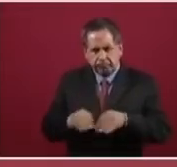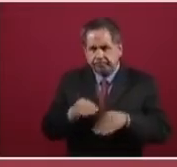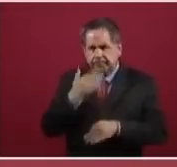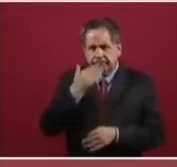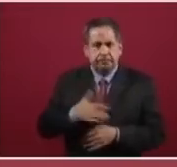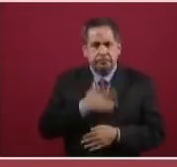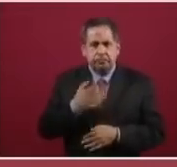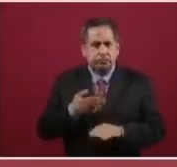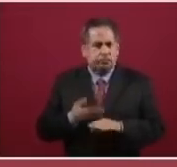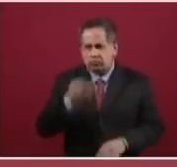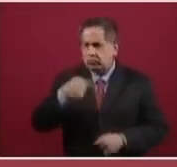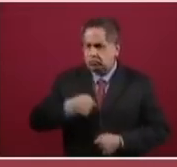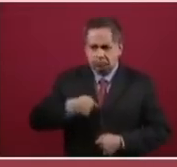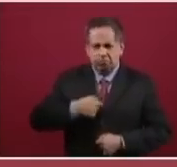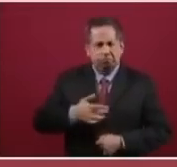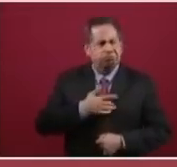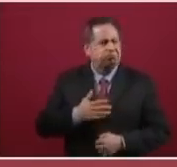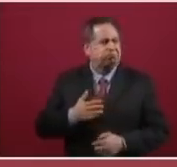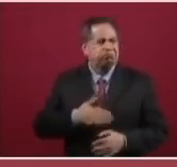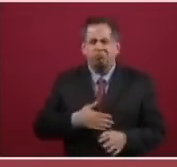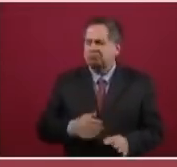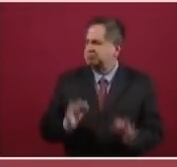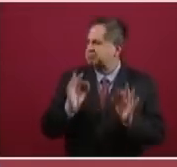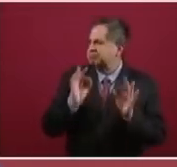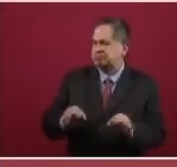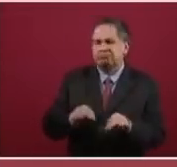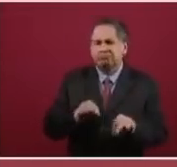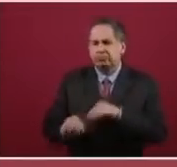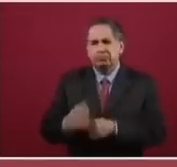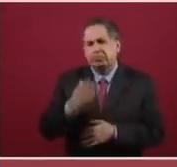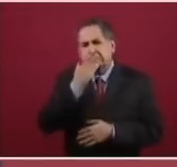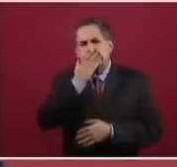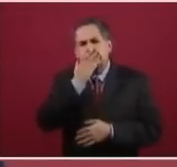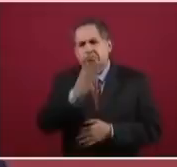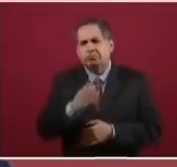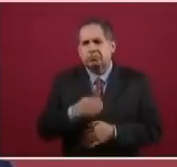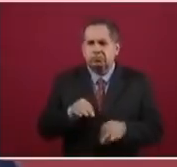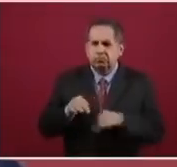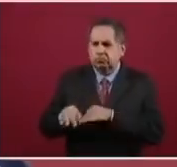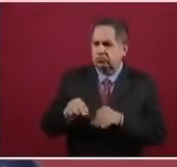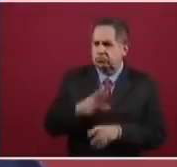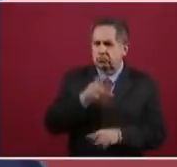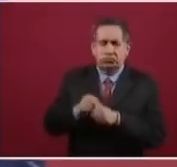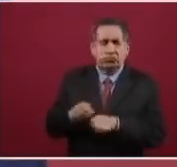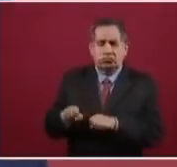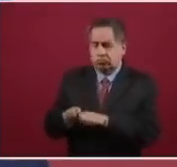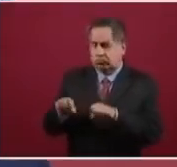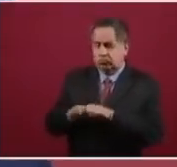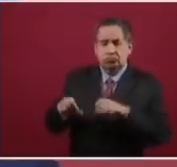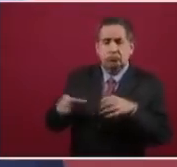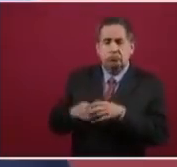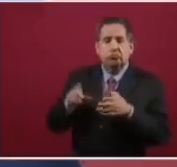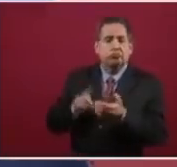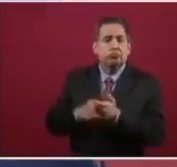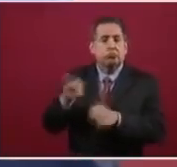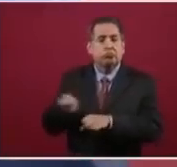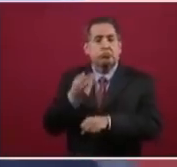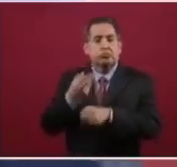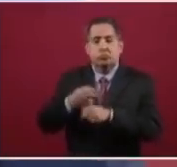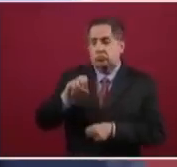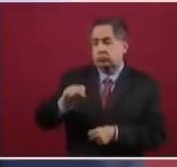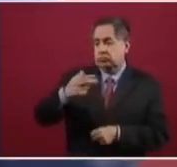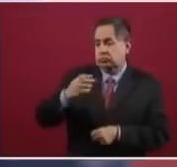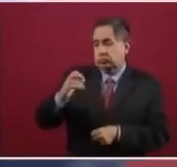muy satisfecho con el trabajo que está haciendo el equipo de la secretaría de